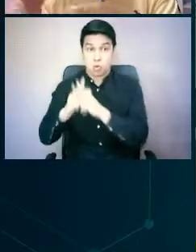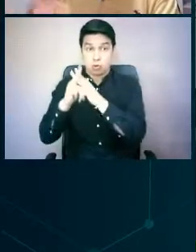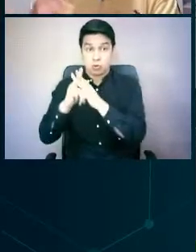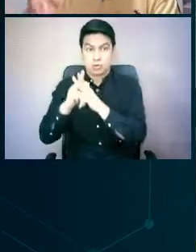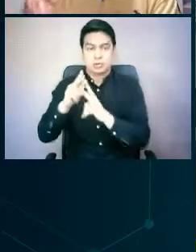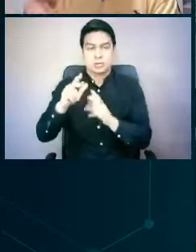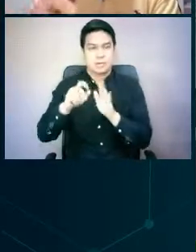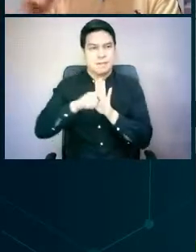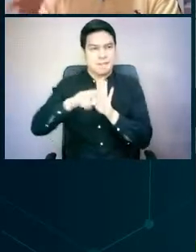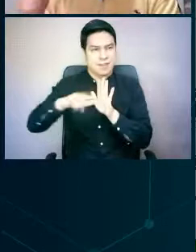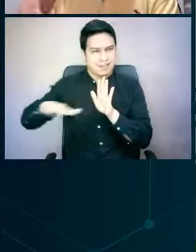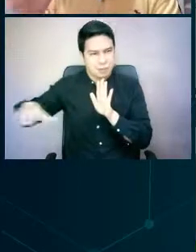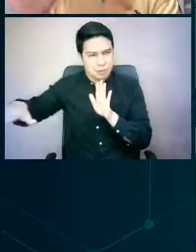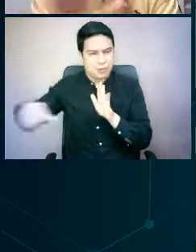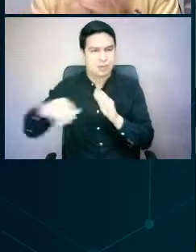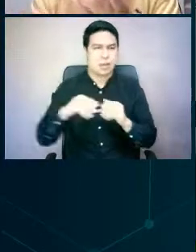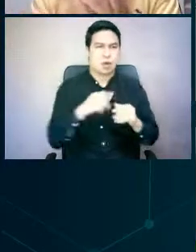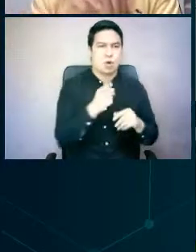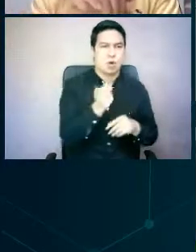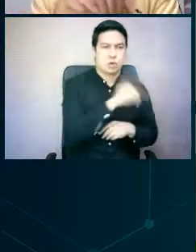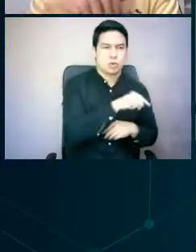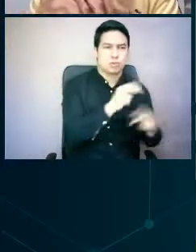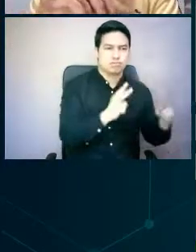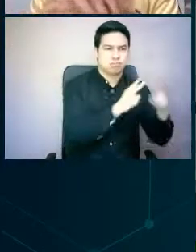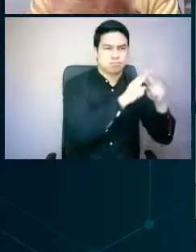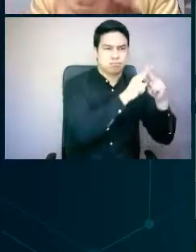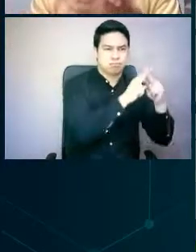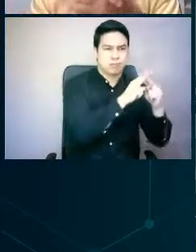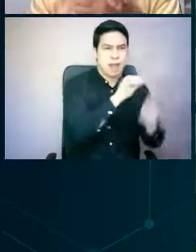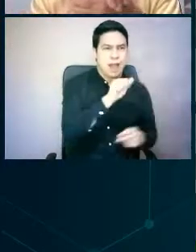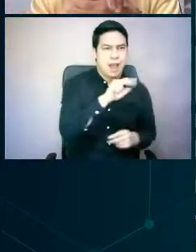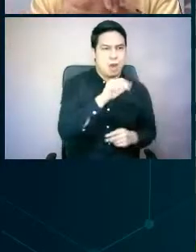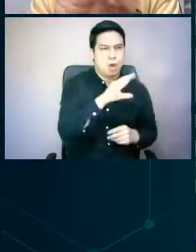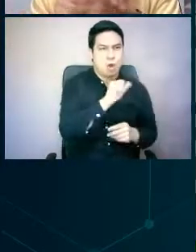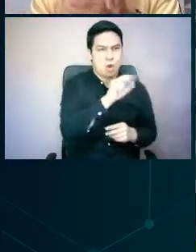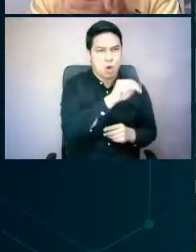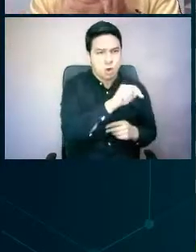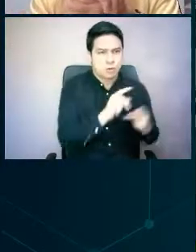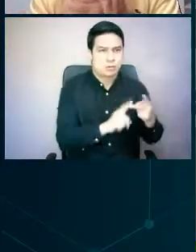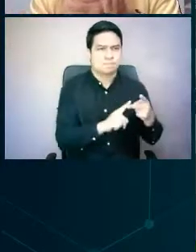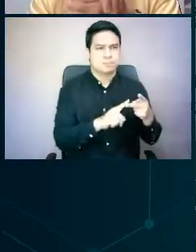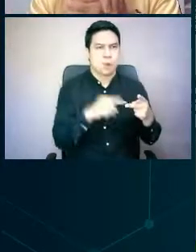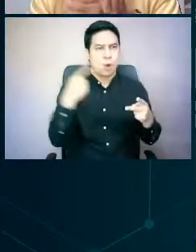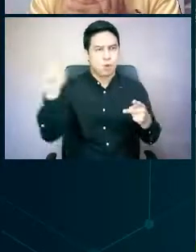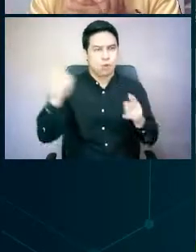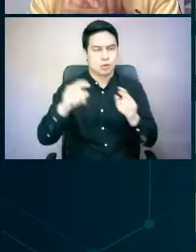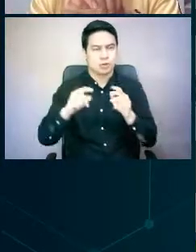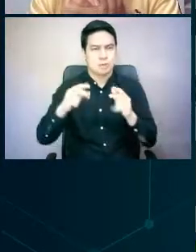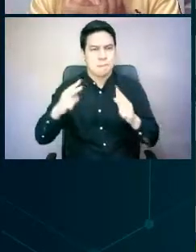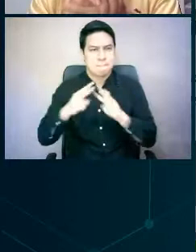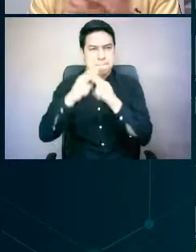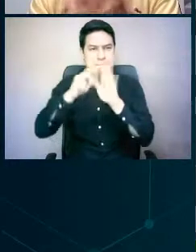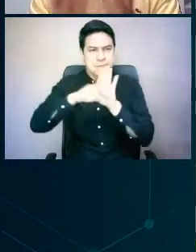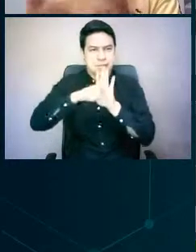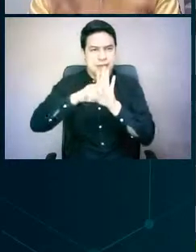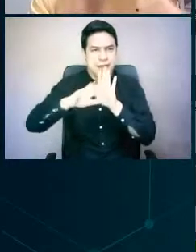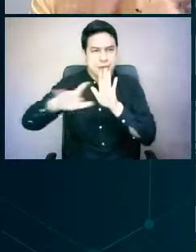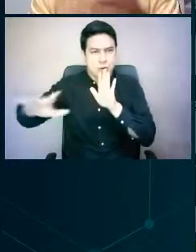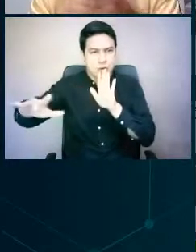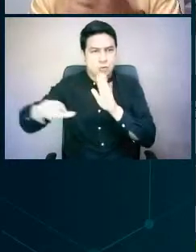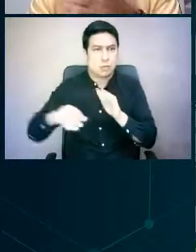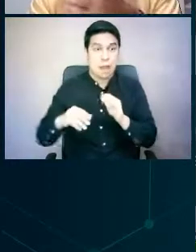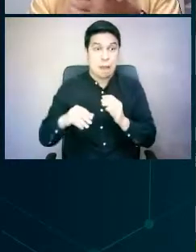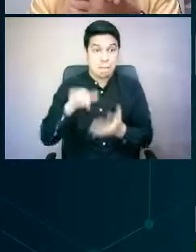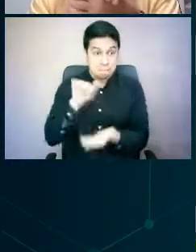Antioquia, Ancon Sur, Miraflores y San Jerónimo. ¿Por qué? Porque estas subestaciones o estos proyectos mejor tienen